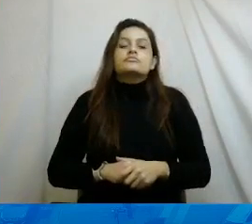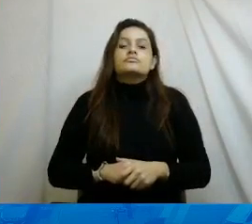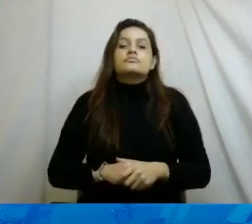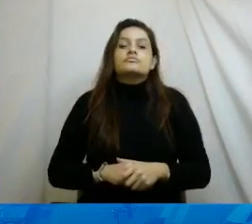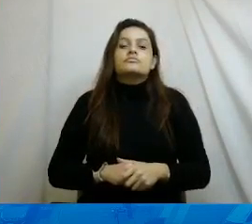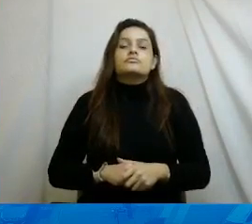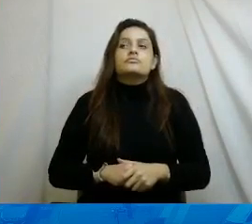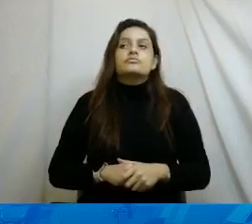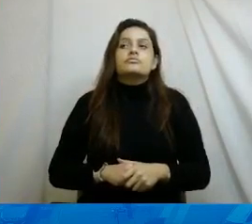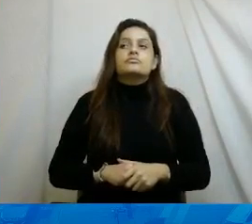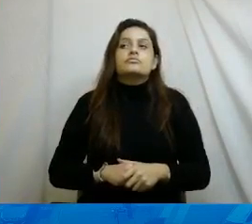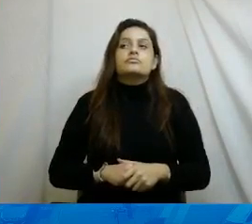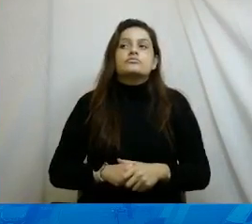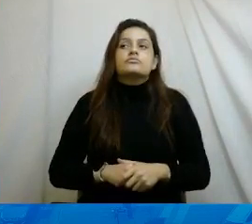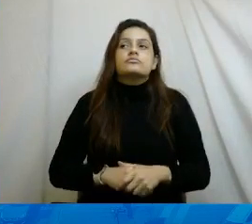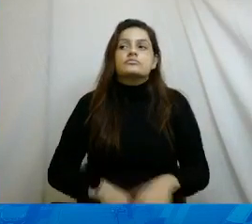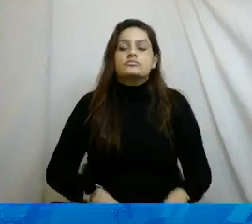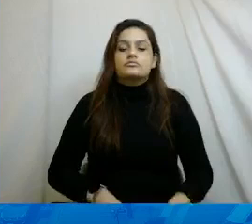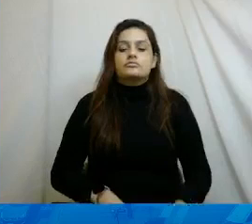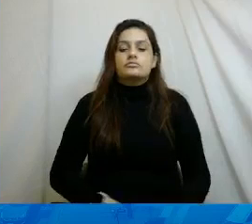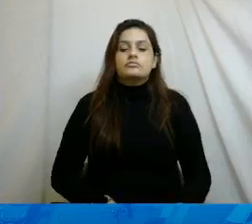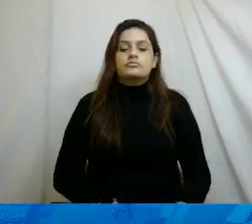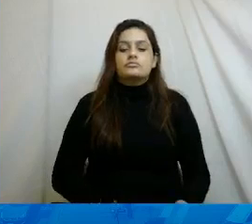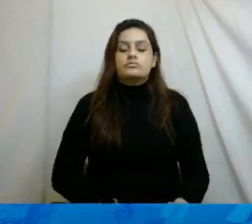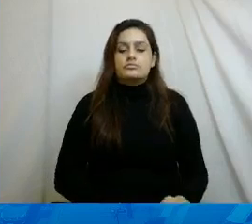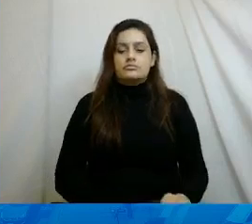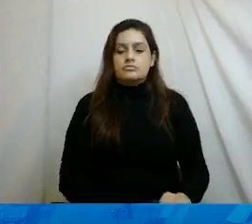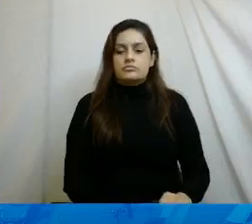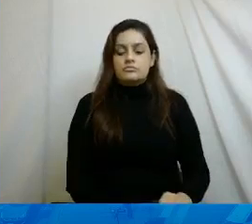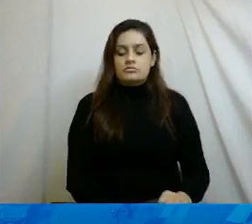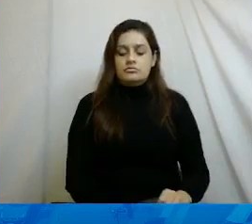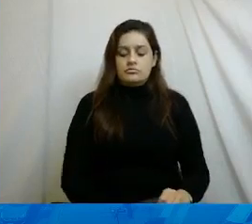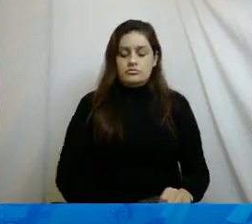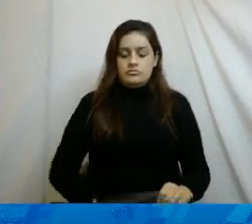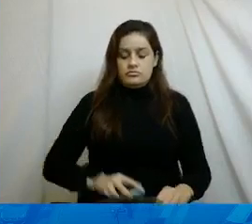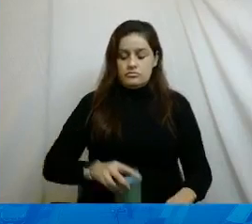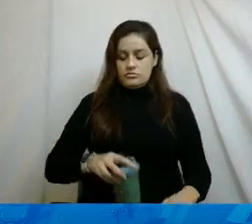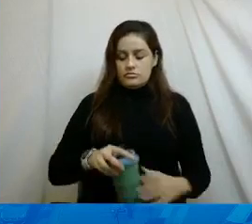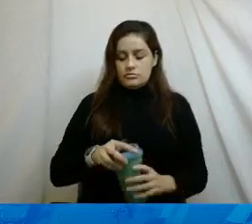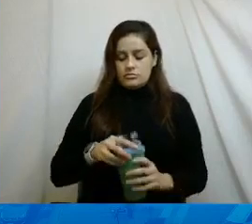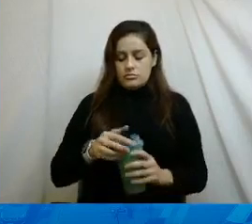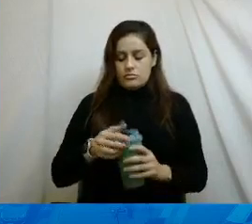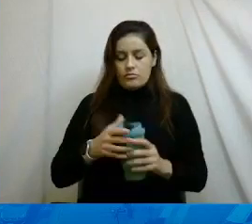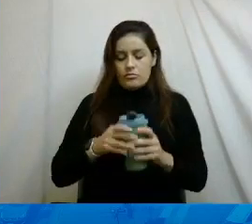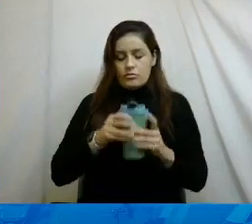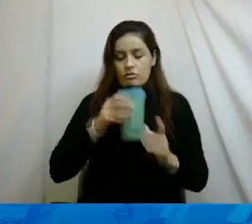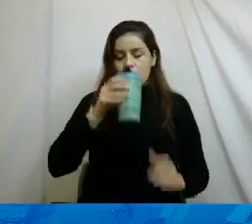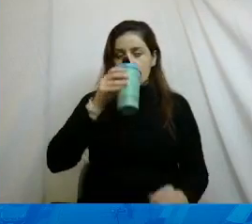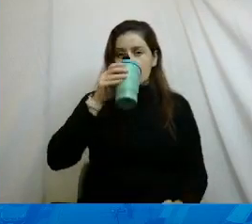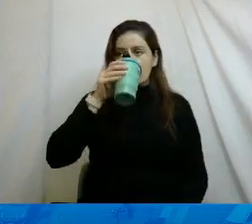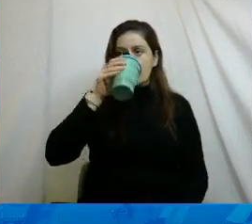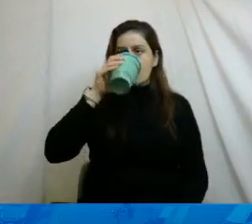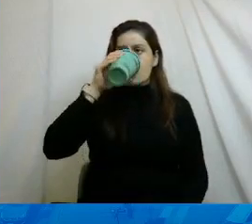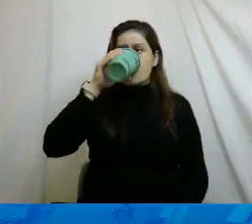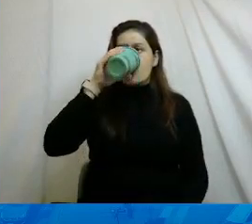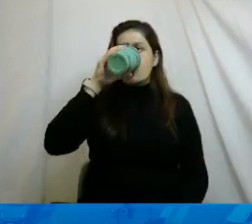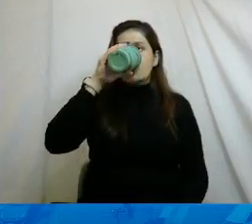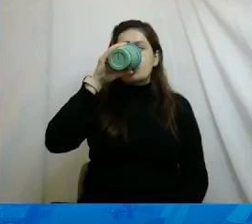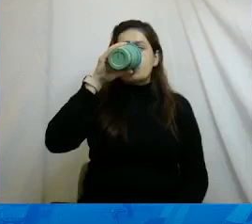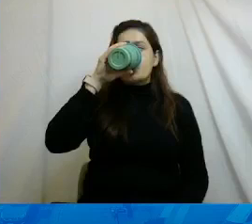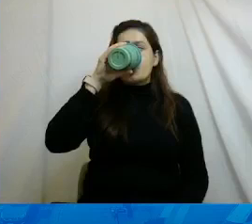Usted algo comentó, por otra parte, del comodato de la Junta de Vecinos del Tránsito con el Grupo Esteque.